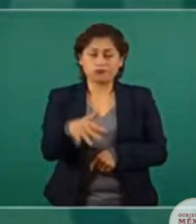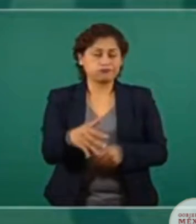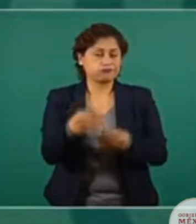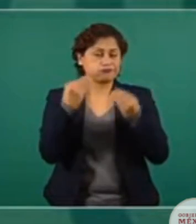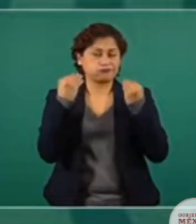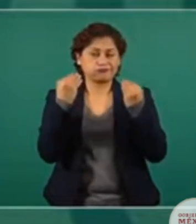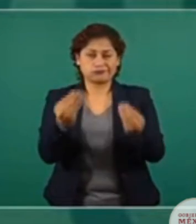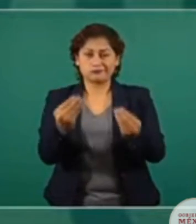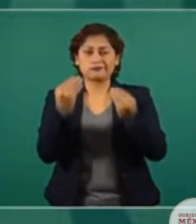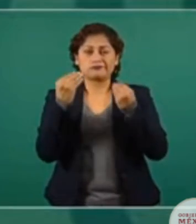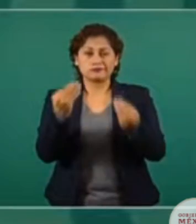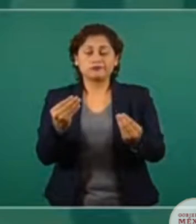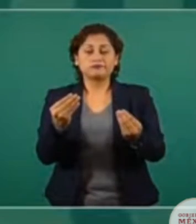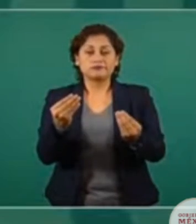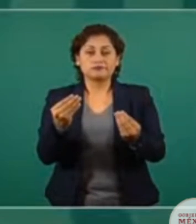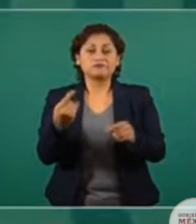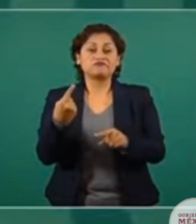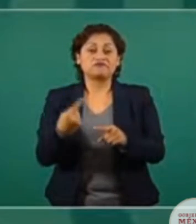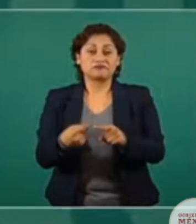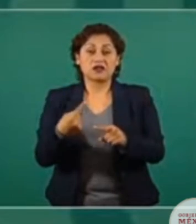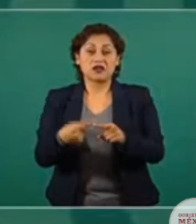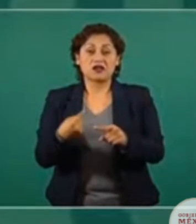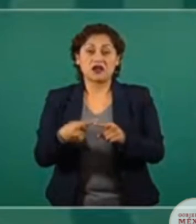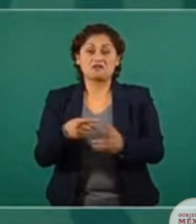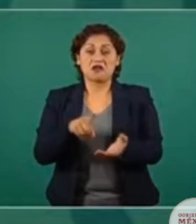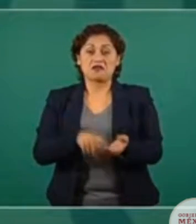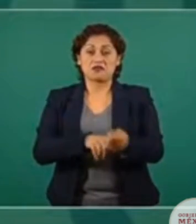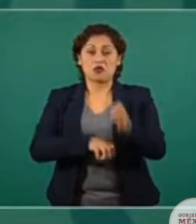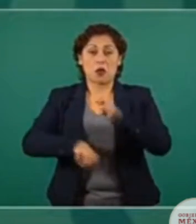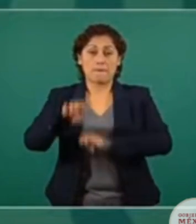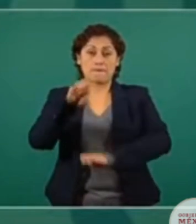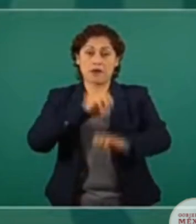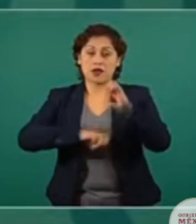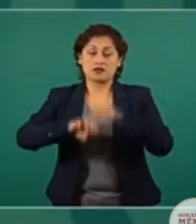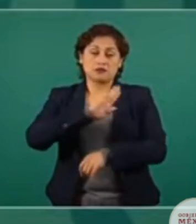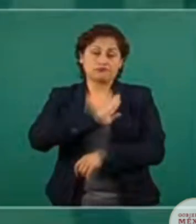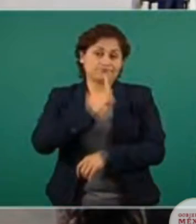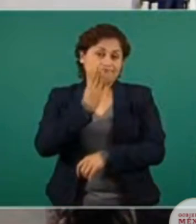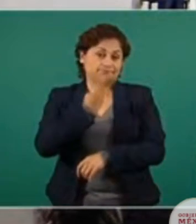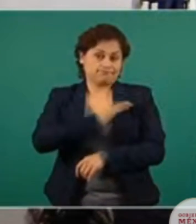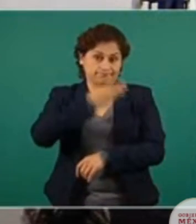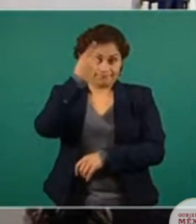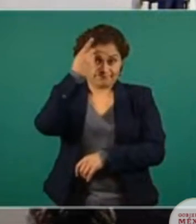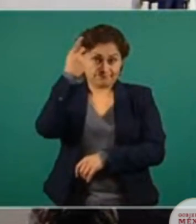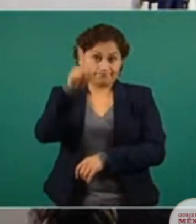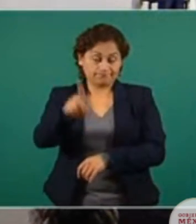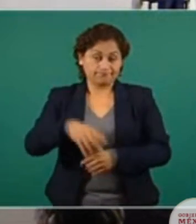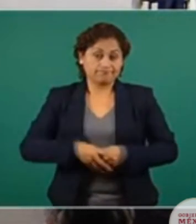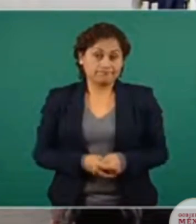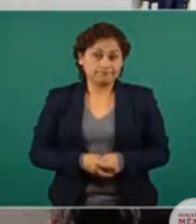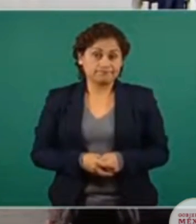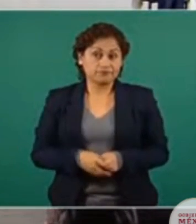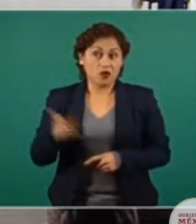por parte de empresas españolas que nos vieron